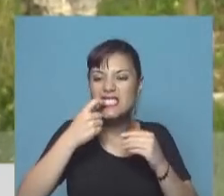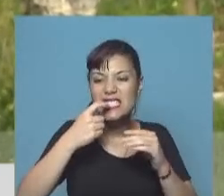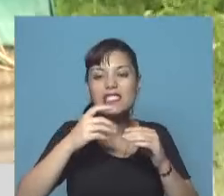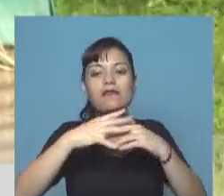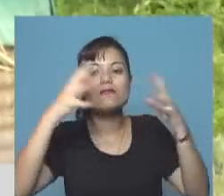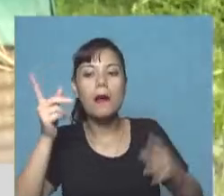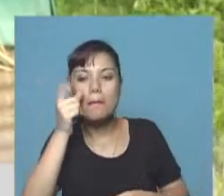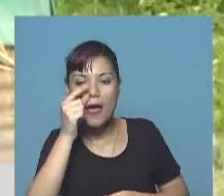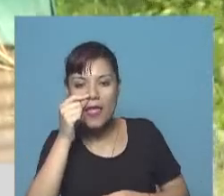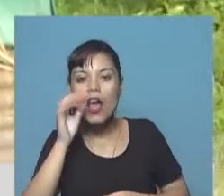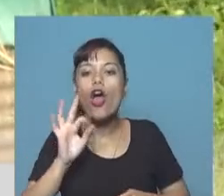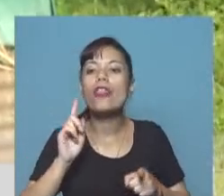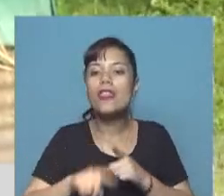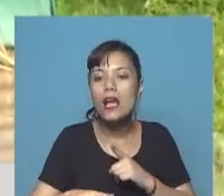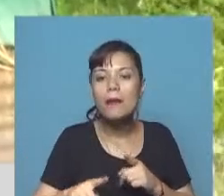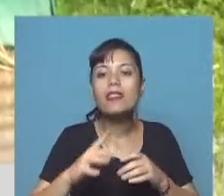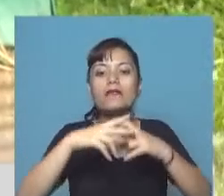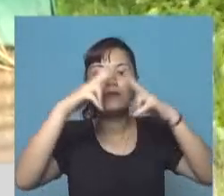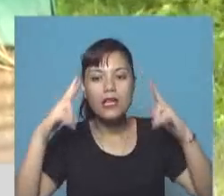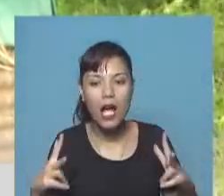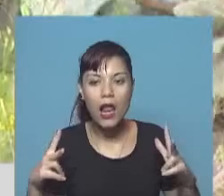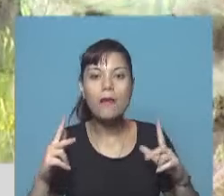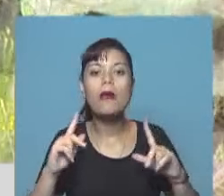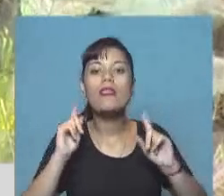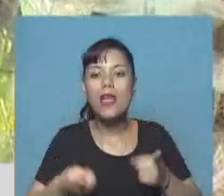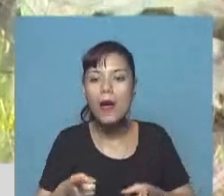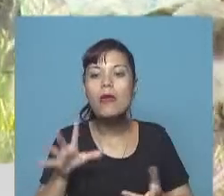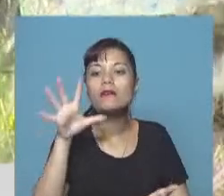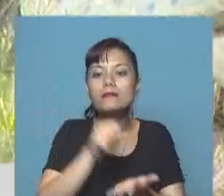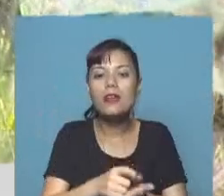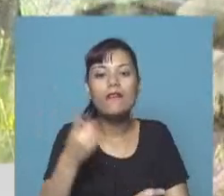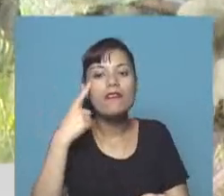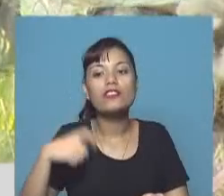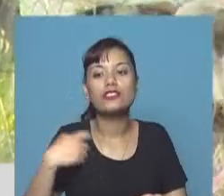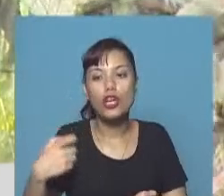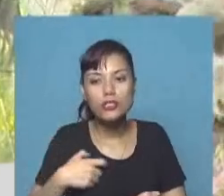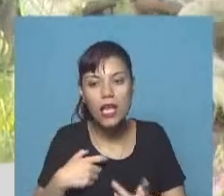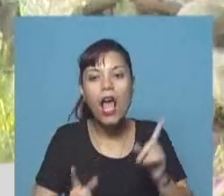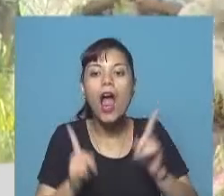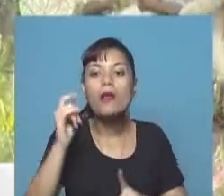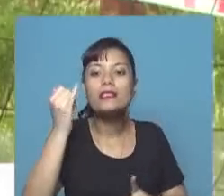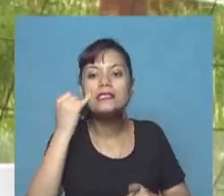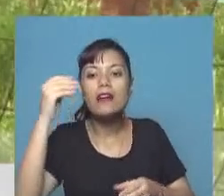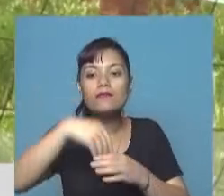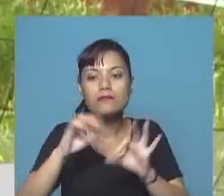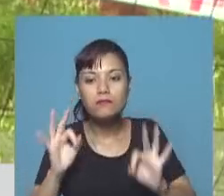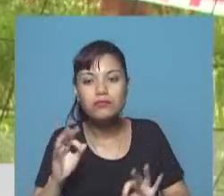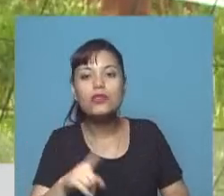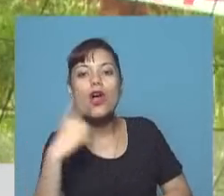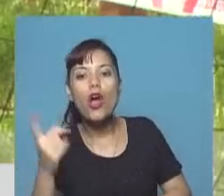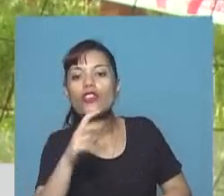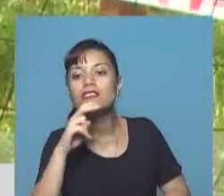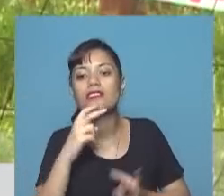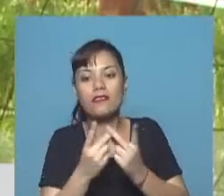lonas y maderas o directamente con carpas. También fueron usurpadas viviendas sociales, algunas ya equipadas, otras